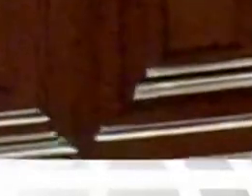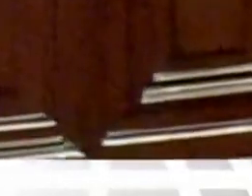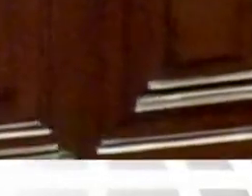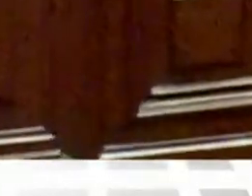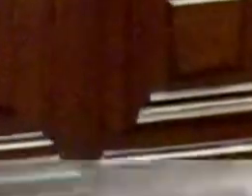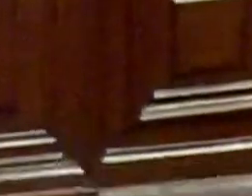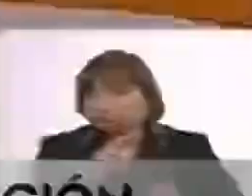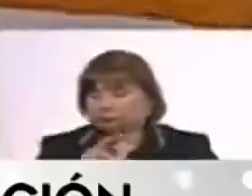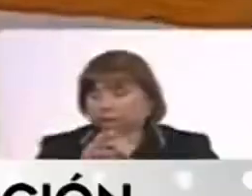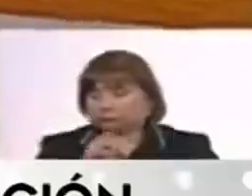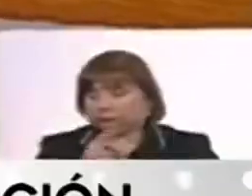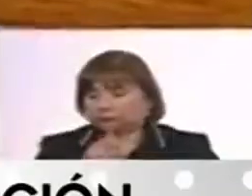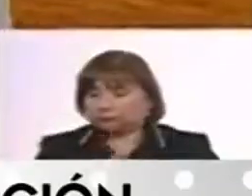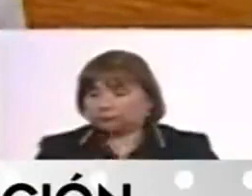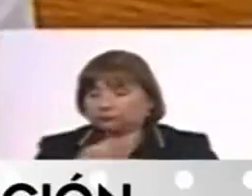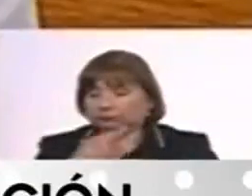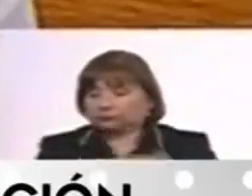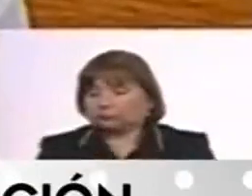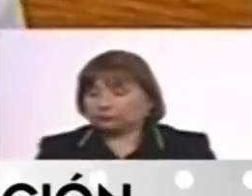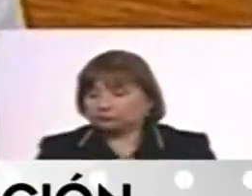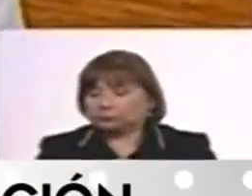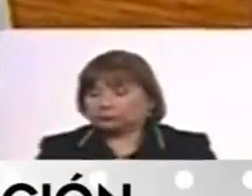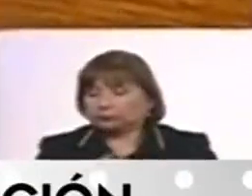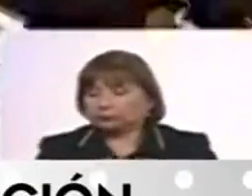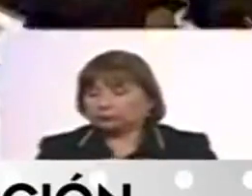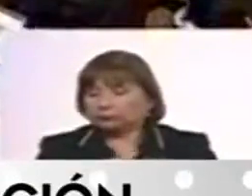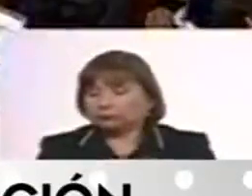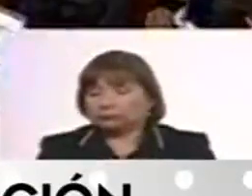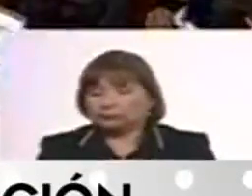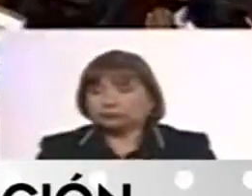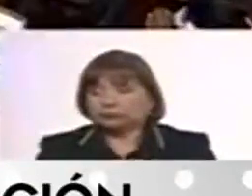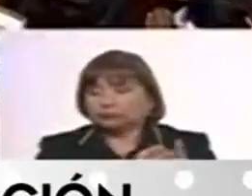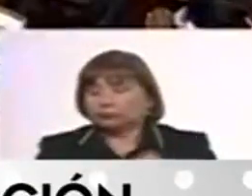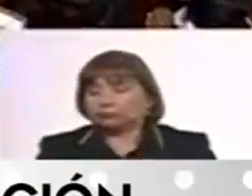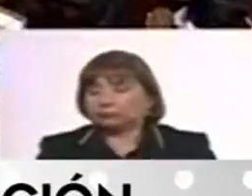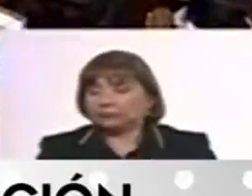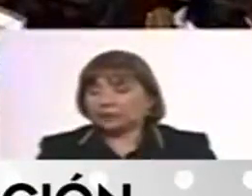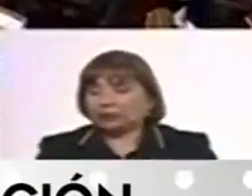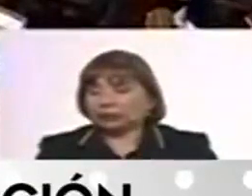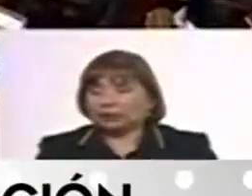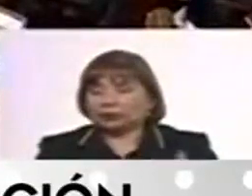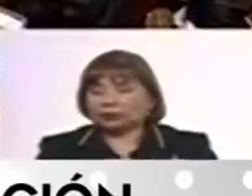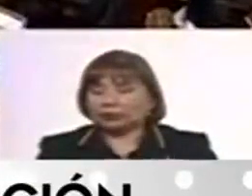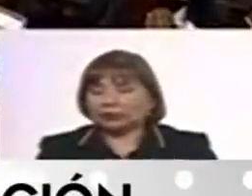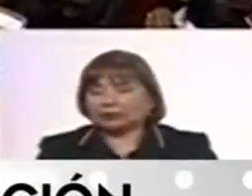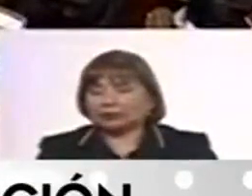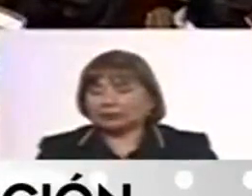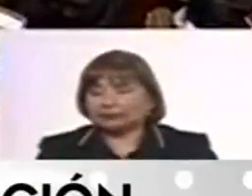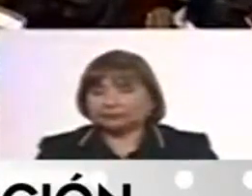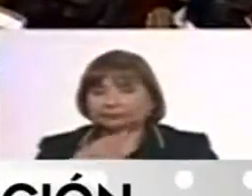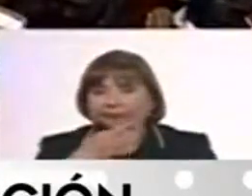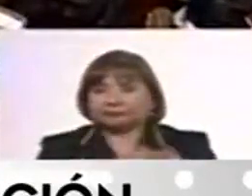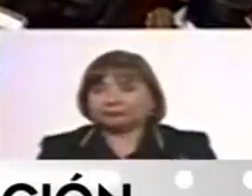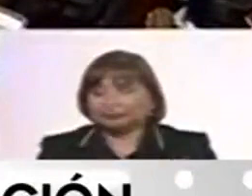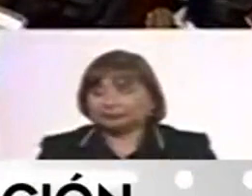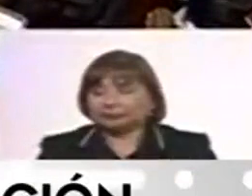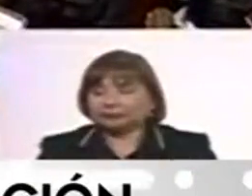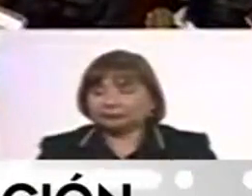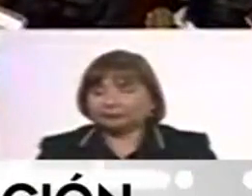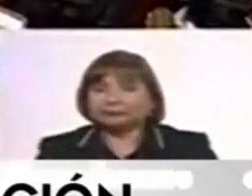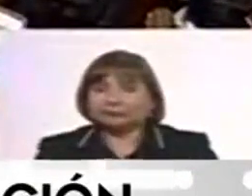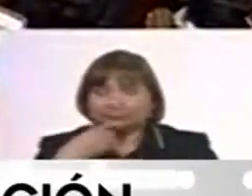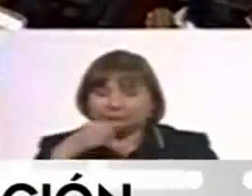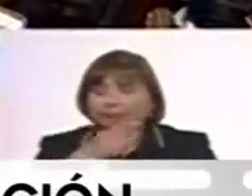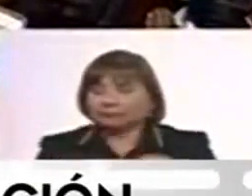al primer ministro. ¿Quiere sangre, señor Otárola? Aquí está la sangre. Aquí está la sangre, señor Otárola. Esa sangre, señor,